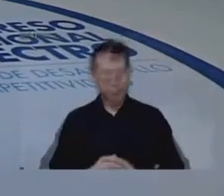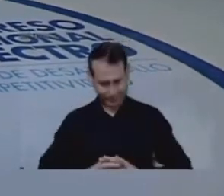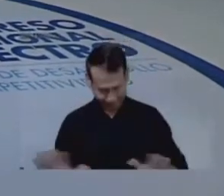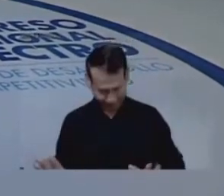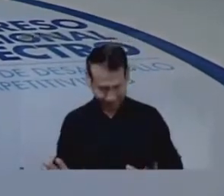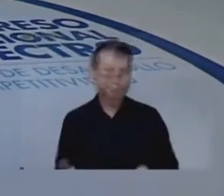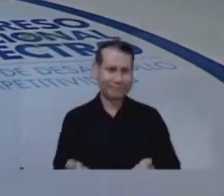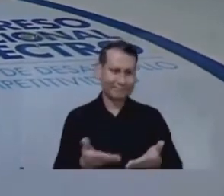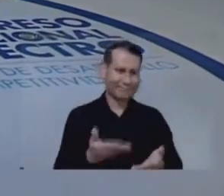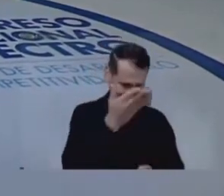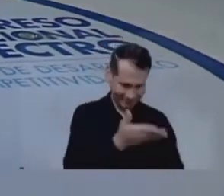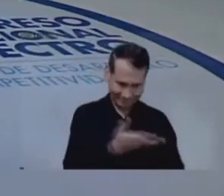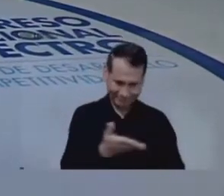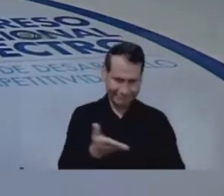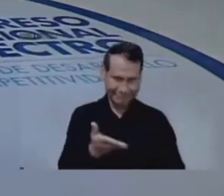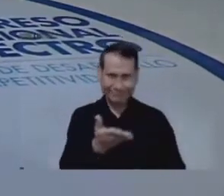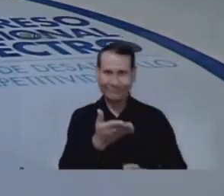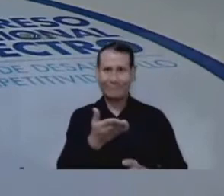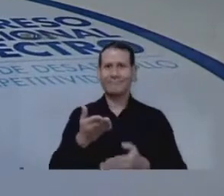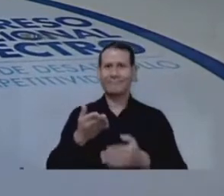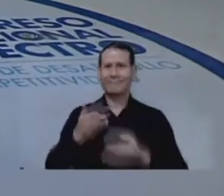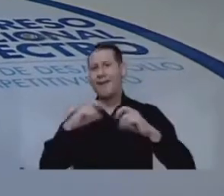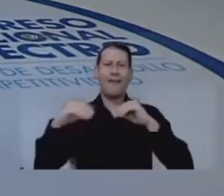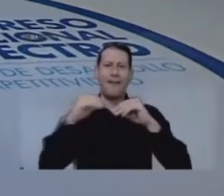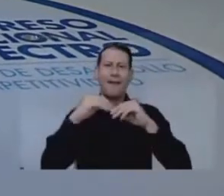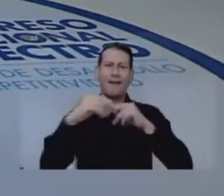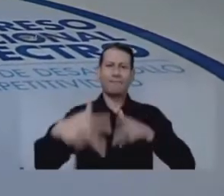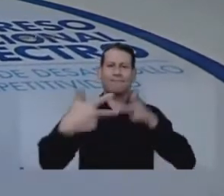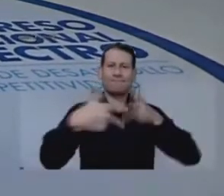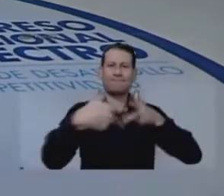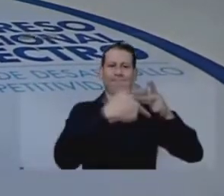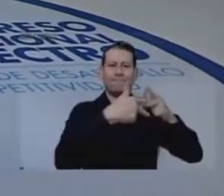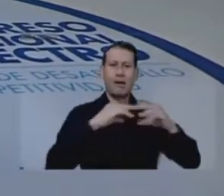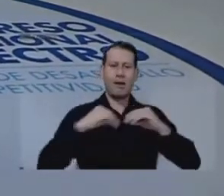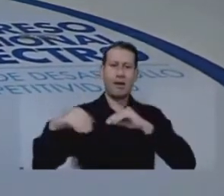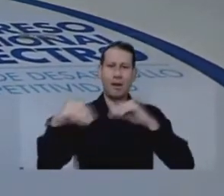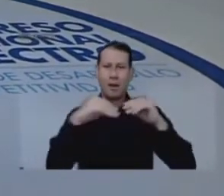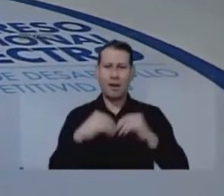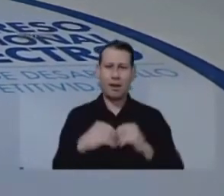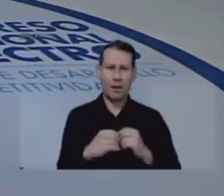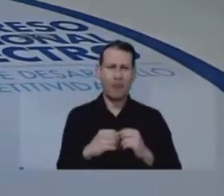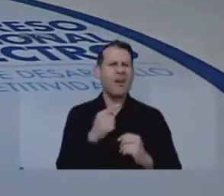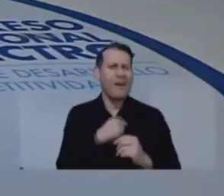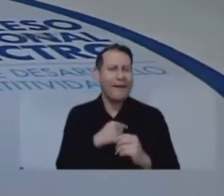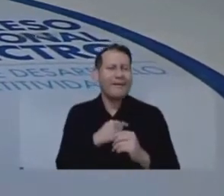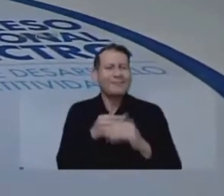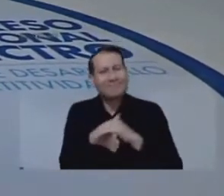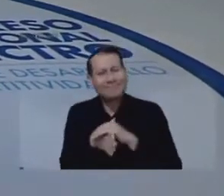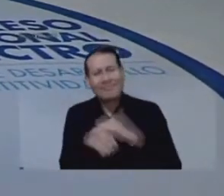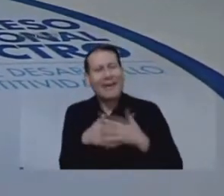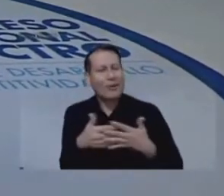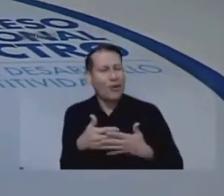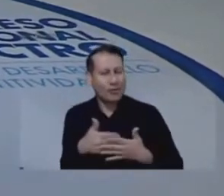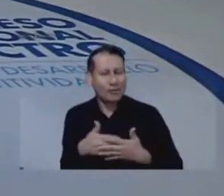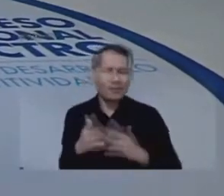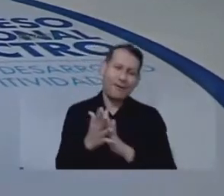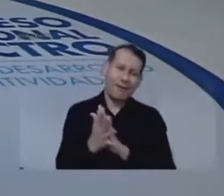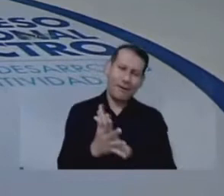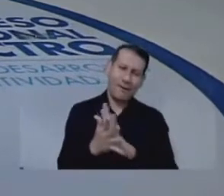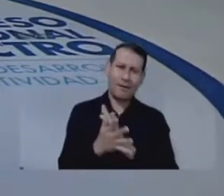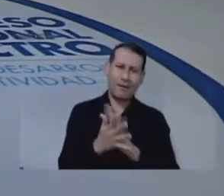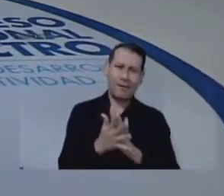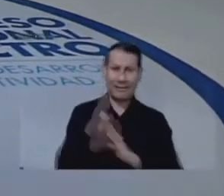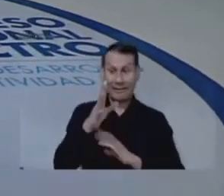una pequeña introducción de este tema desde sus diferentes roles en las organizaciones que ellos representan. Nos estarán